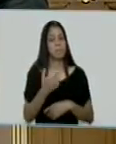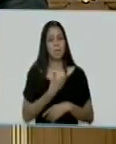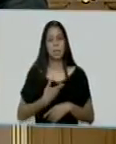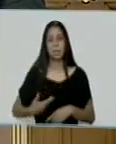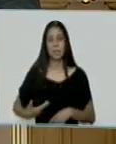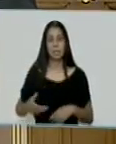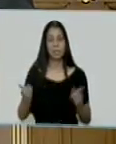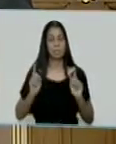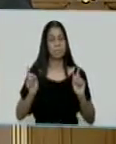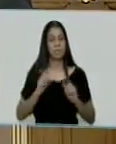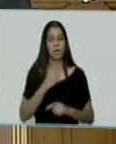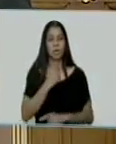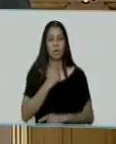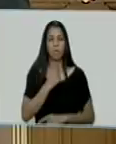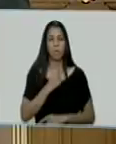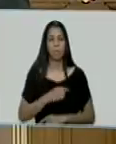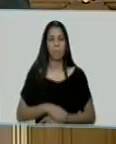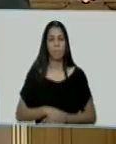No lo acepto.